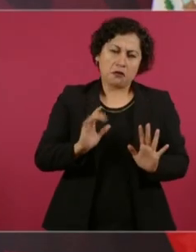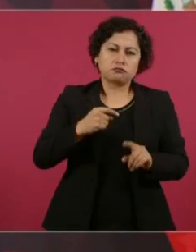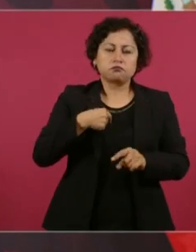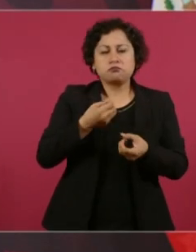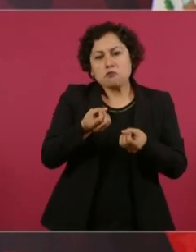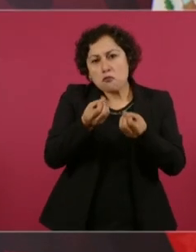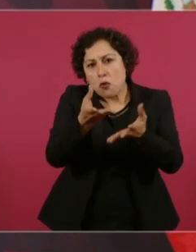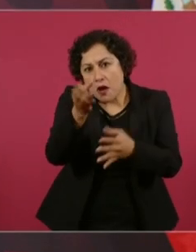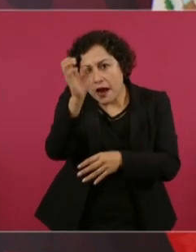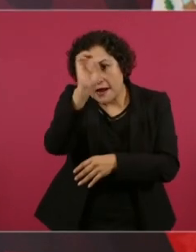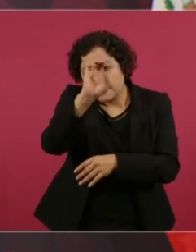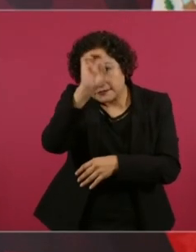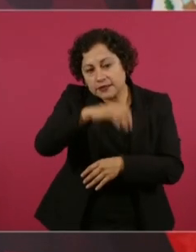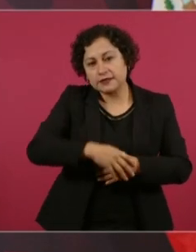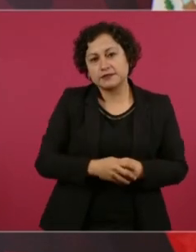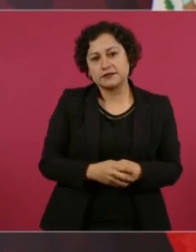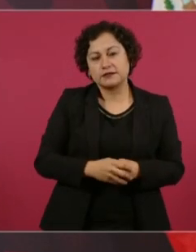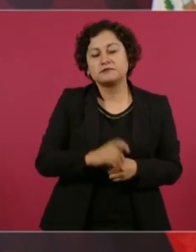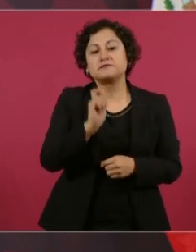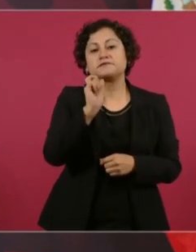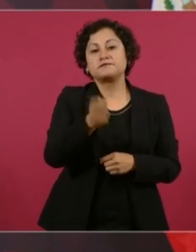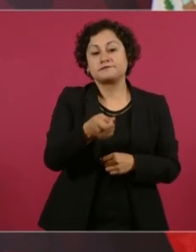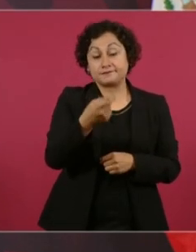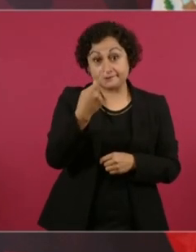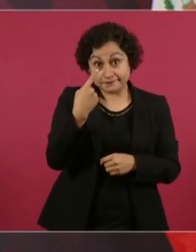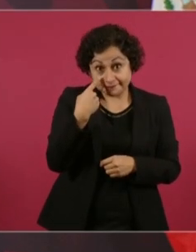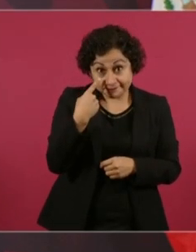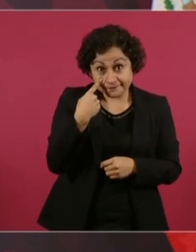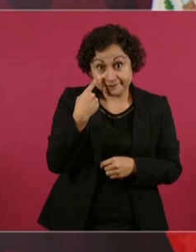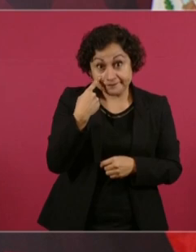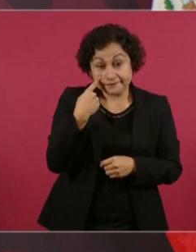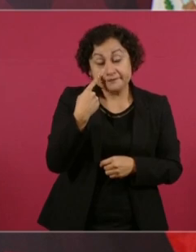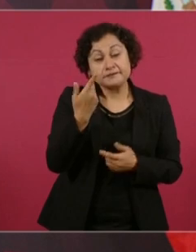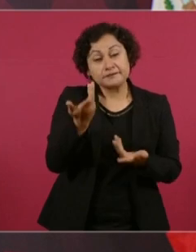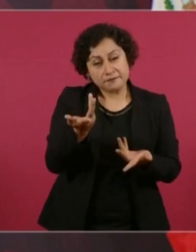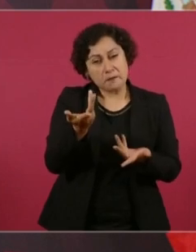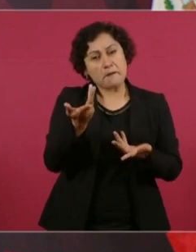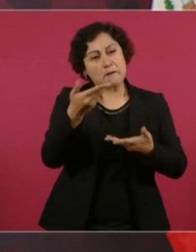es visitar a la gente en sus casas.